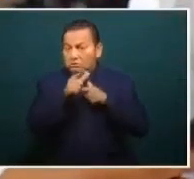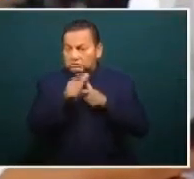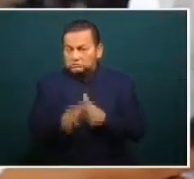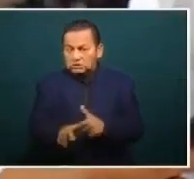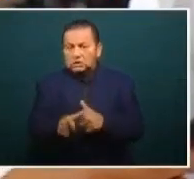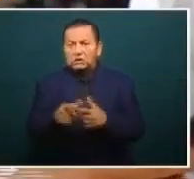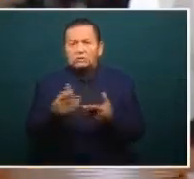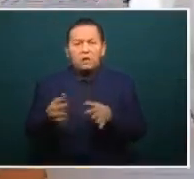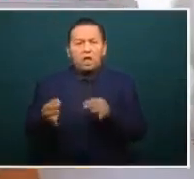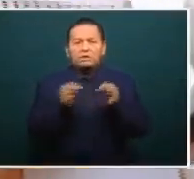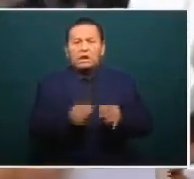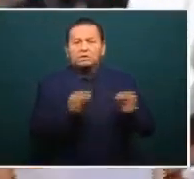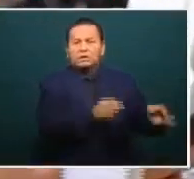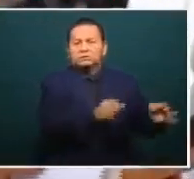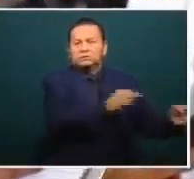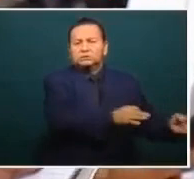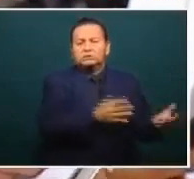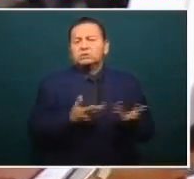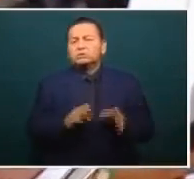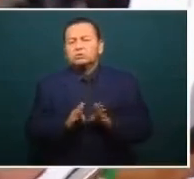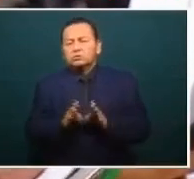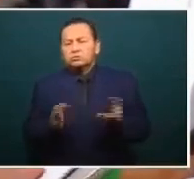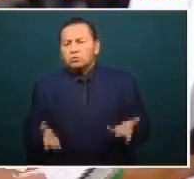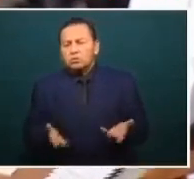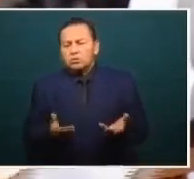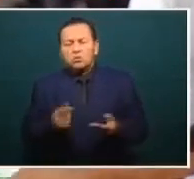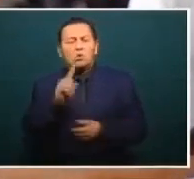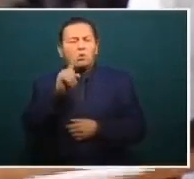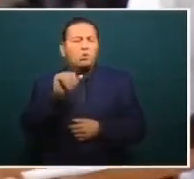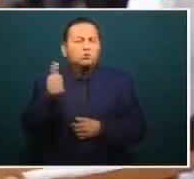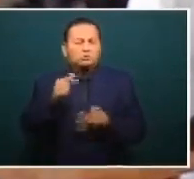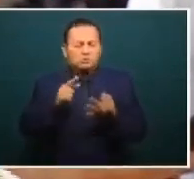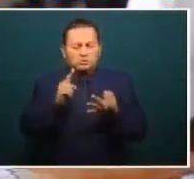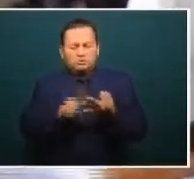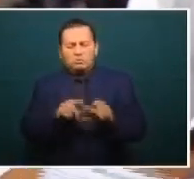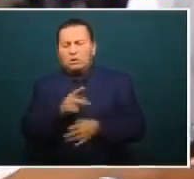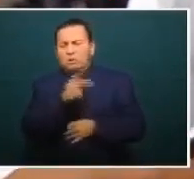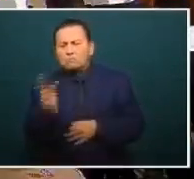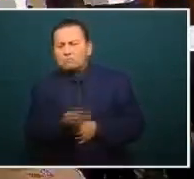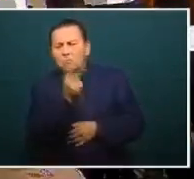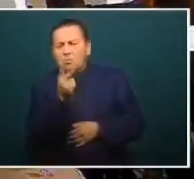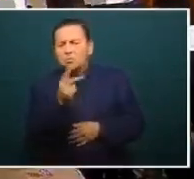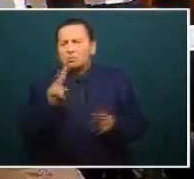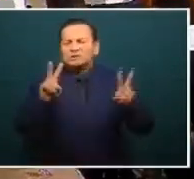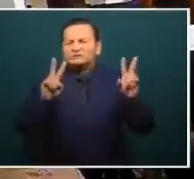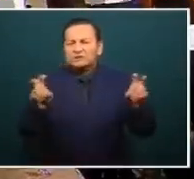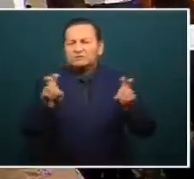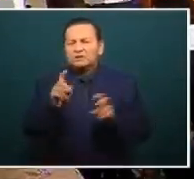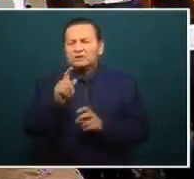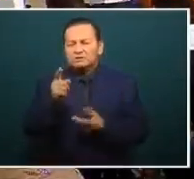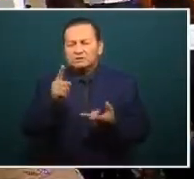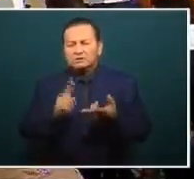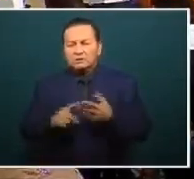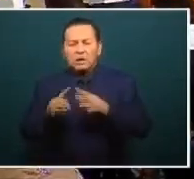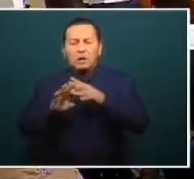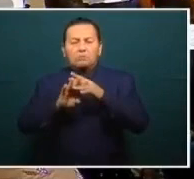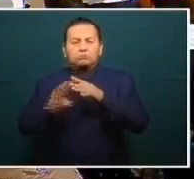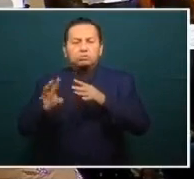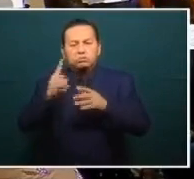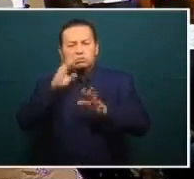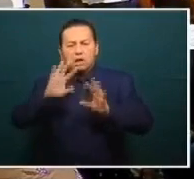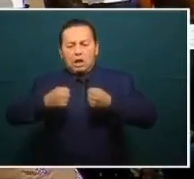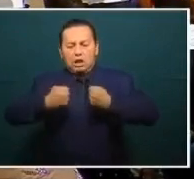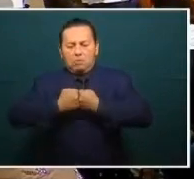¿Se retrasa? Se mantiene. Y otra pregunta más, señor presidente, el tema de la migración en la frontera